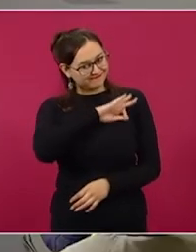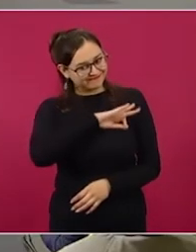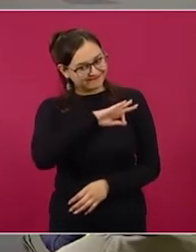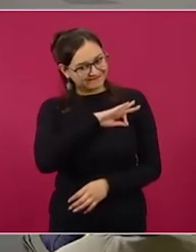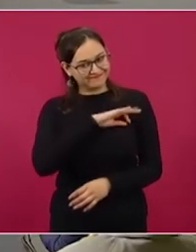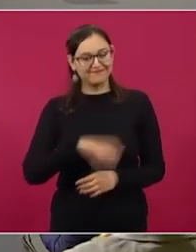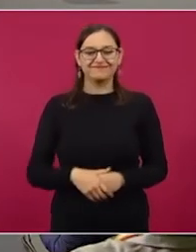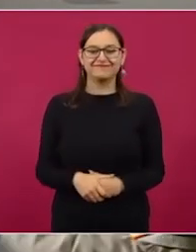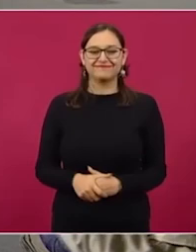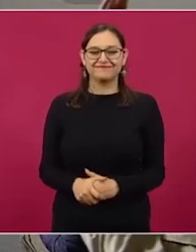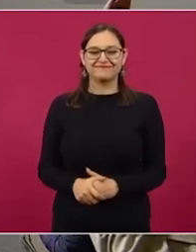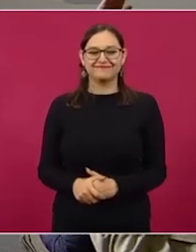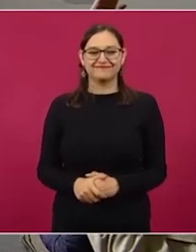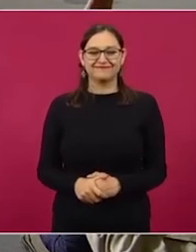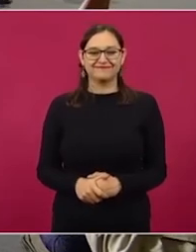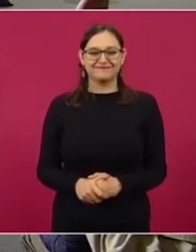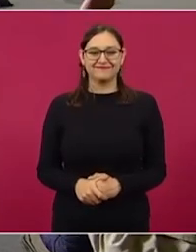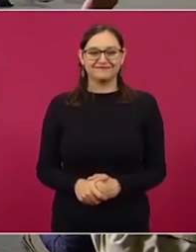Gracias.